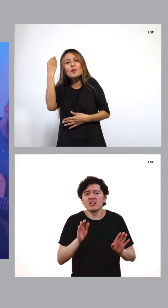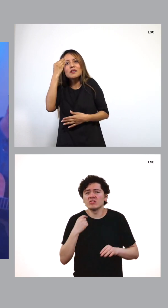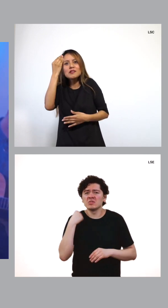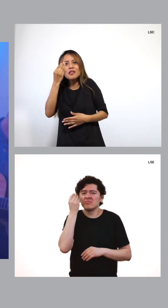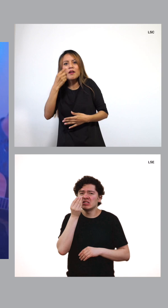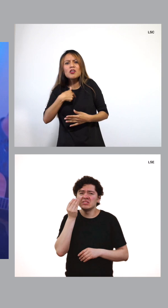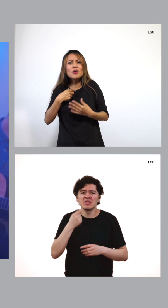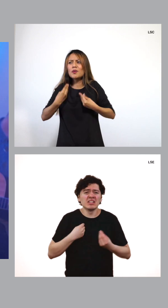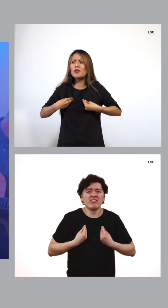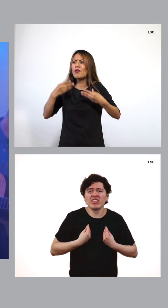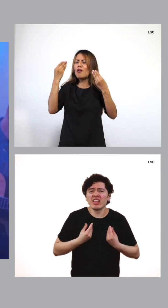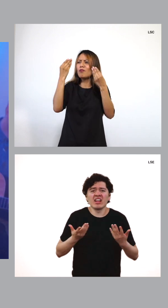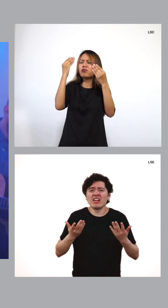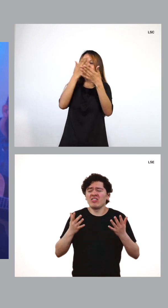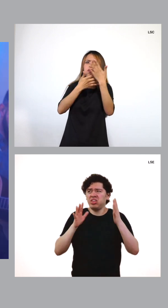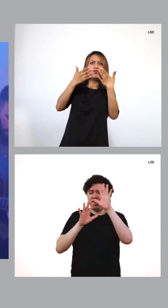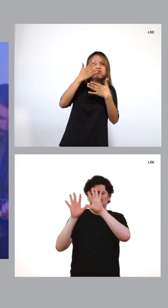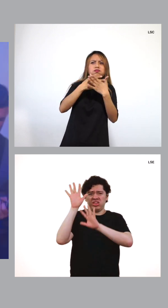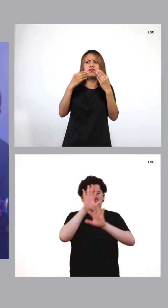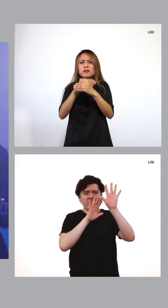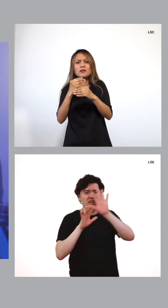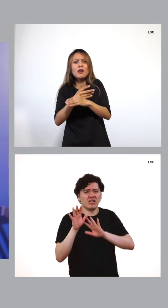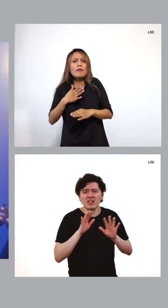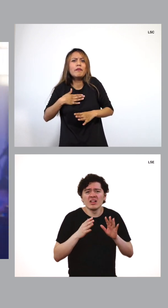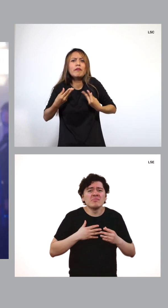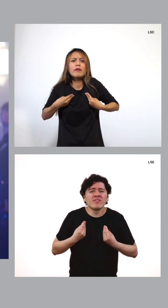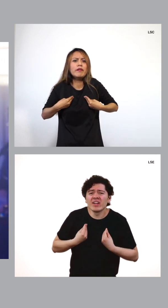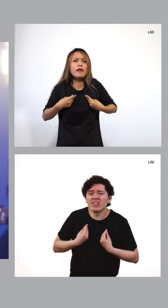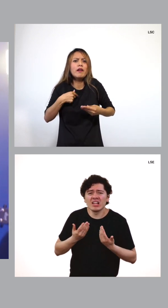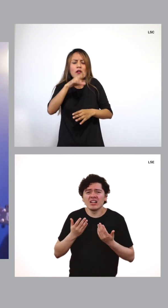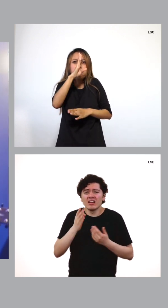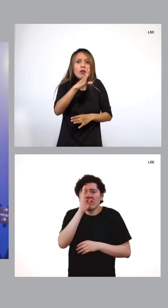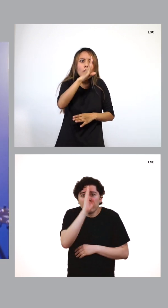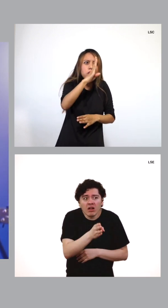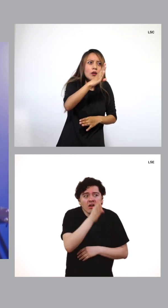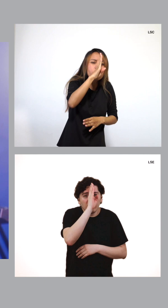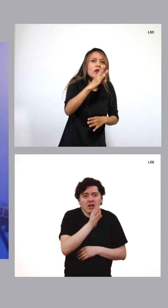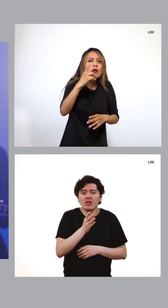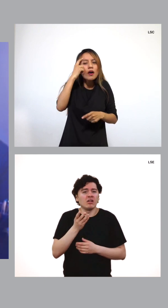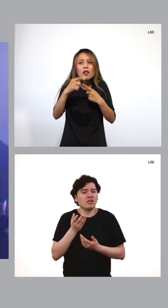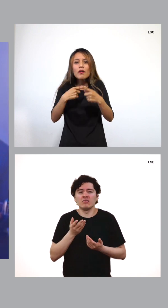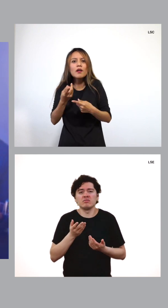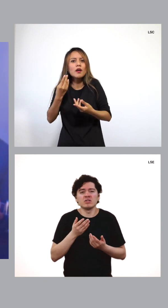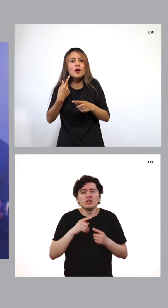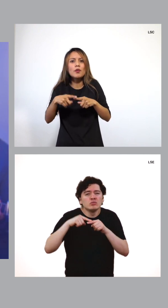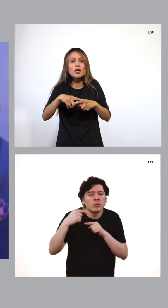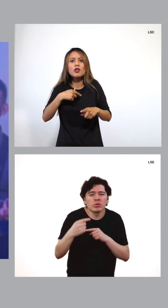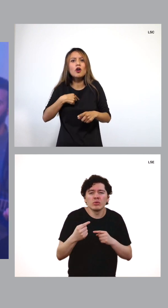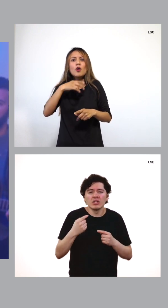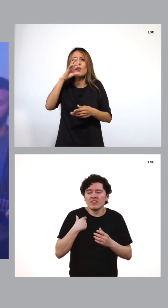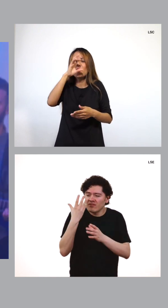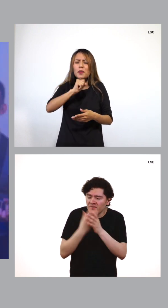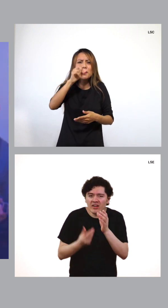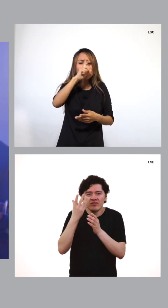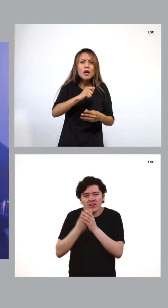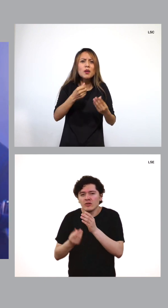vivido confundido. De hecho, Juan, me voy dando tortazos por la vida porque ni sé con dónde camino. Me he equivocado tanto, me he tropezado tanto que